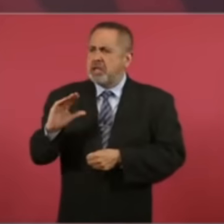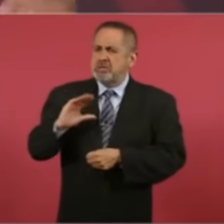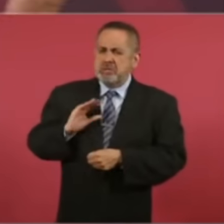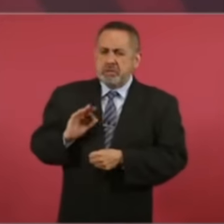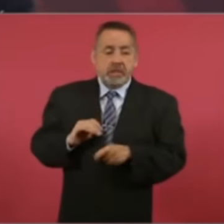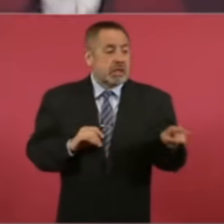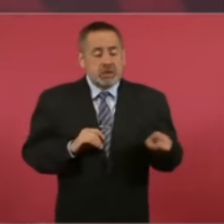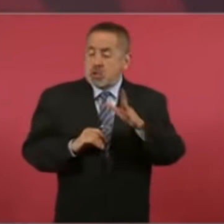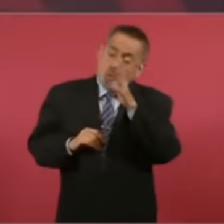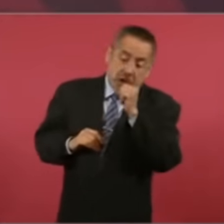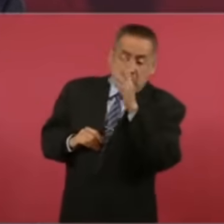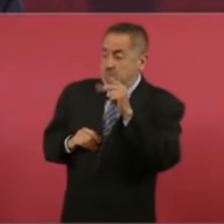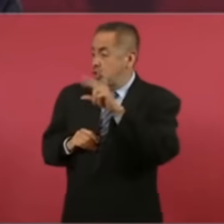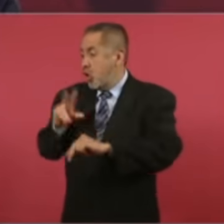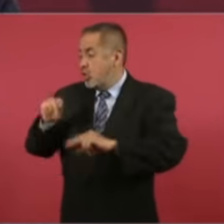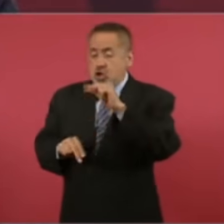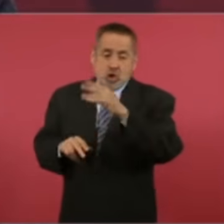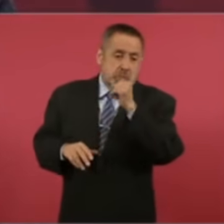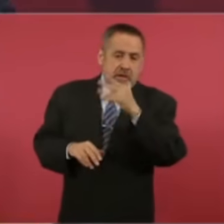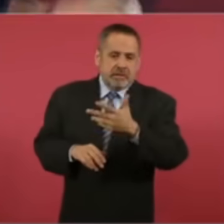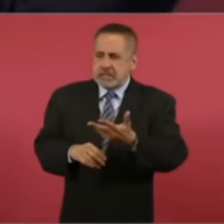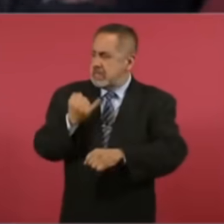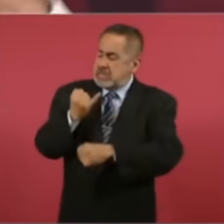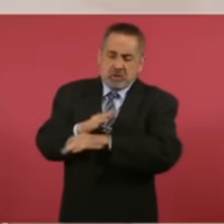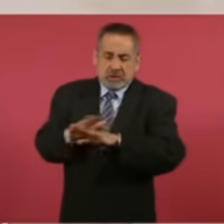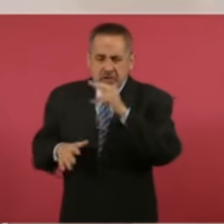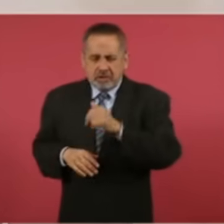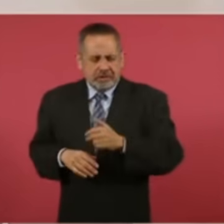Están diciendo que eso es imposible y hablan